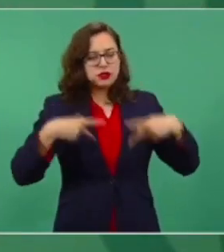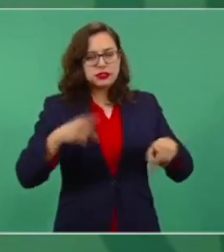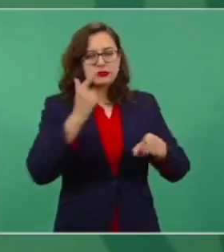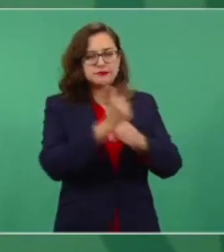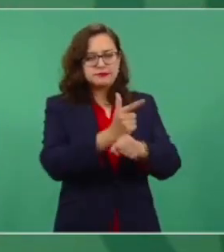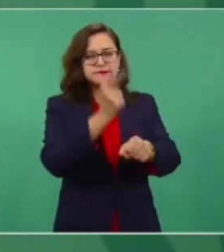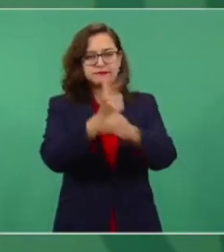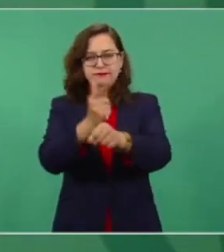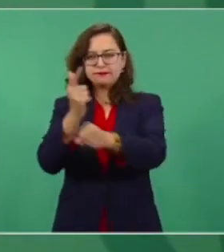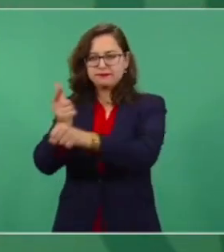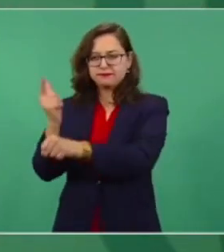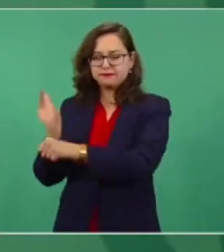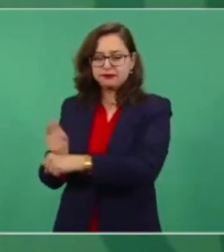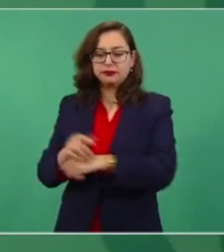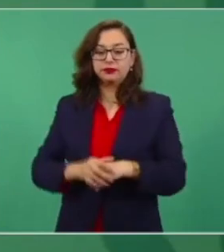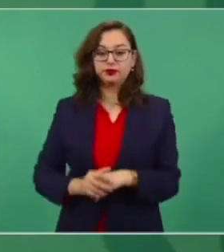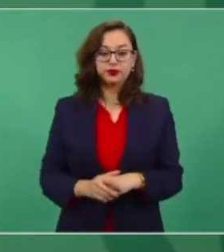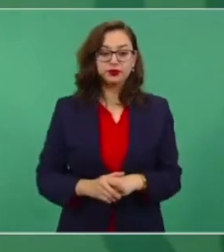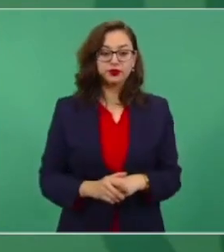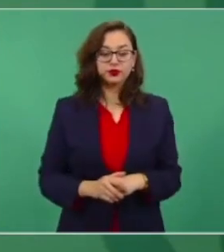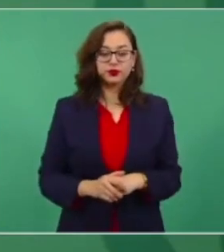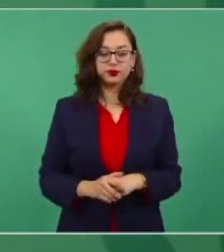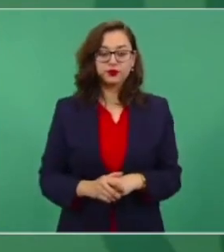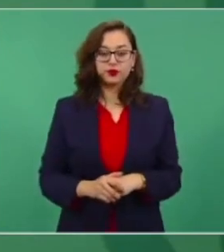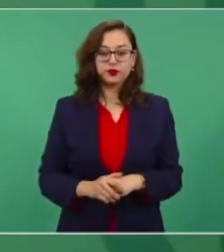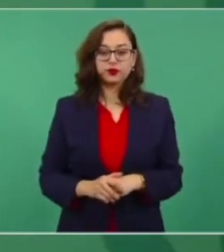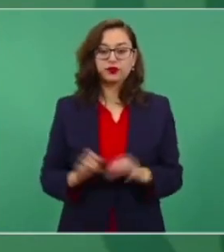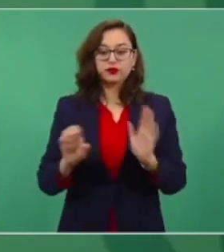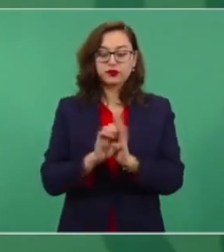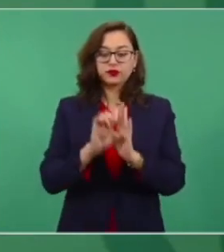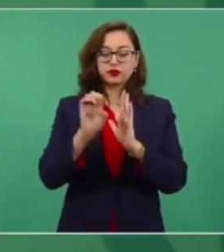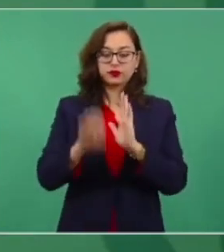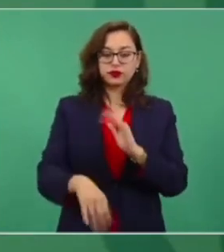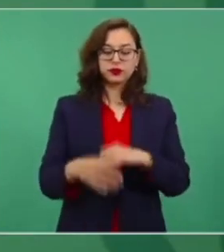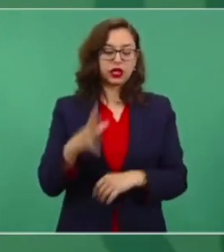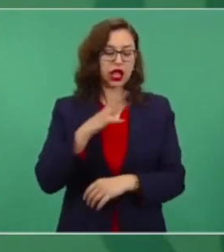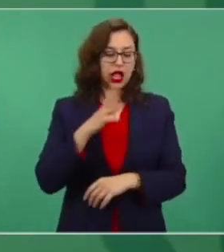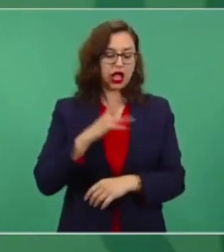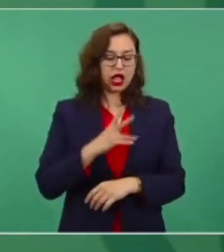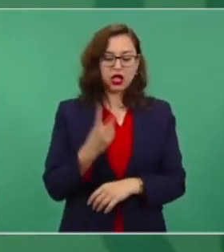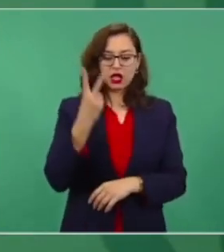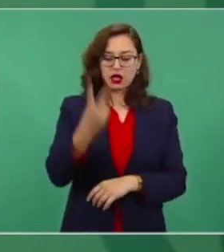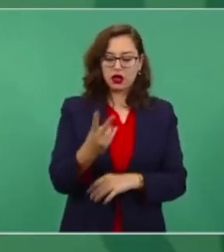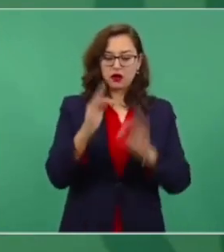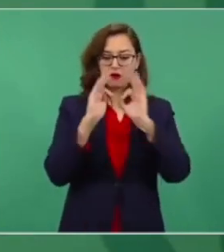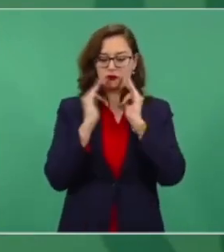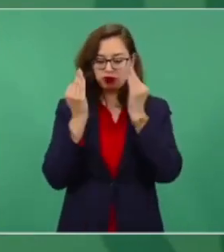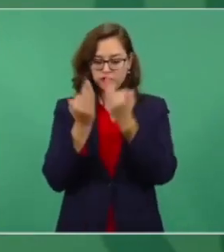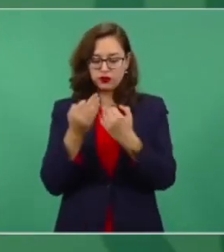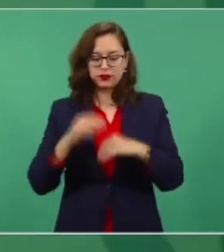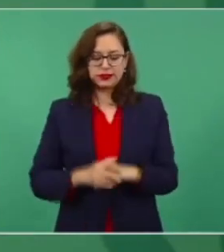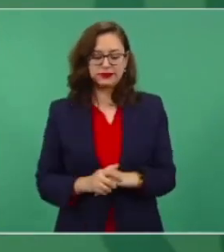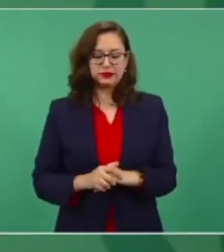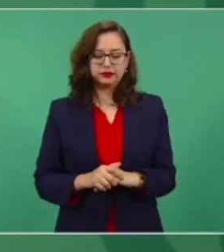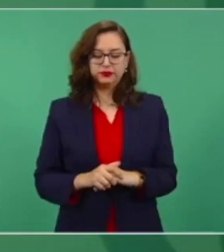Hay dos casos, ¿no? Por ejemplo, en Estados